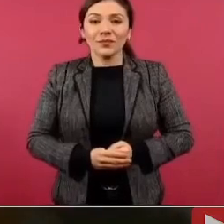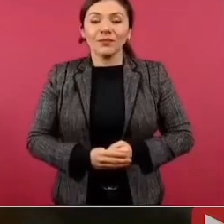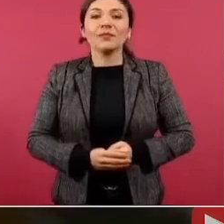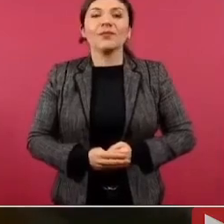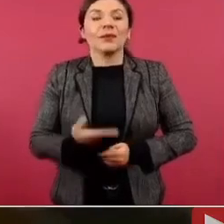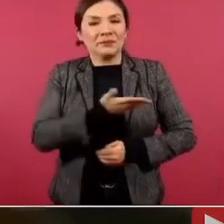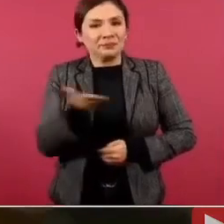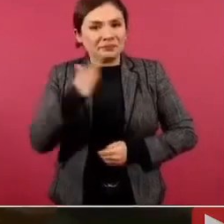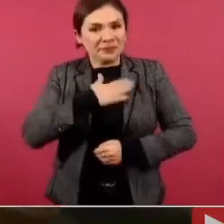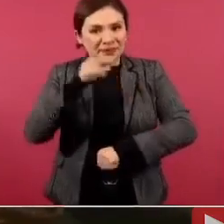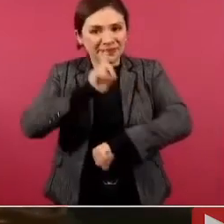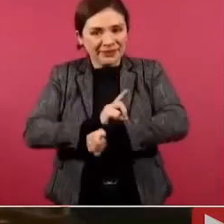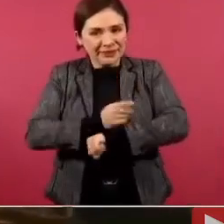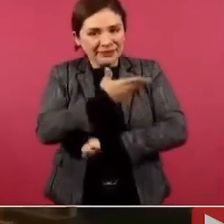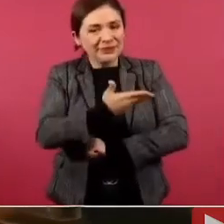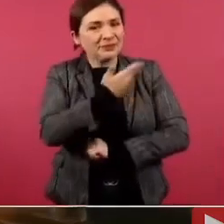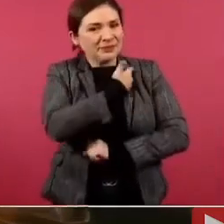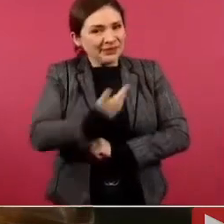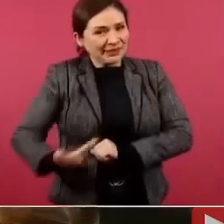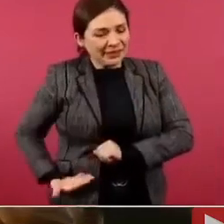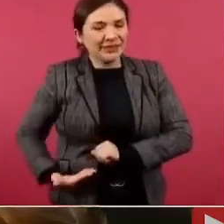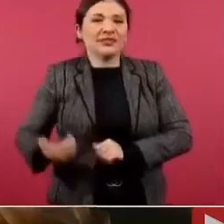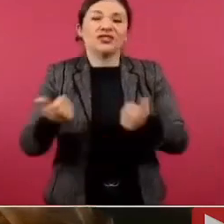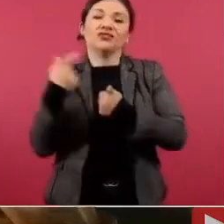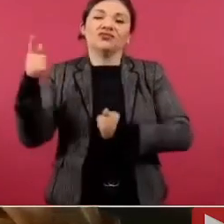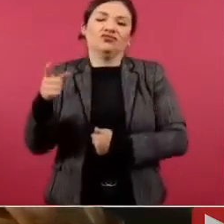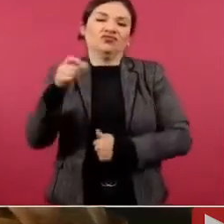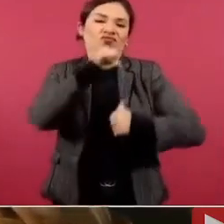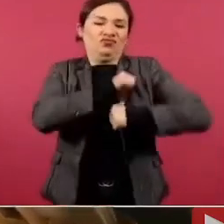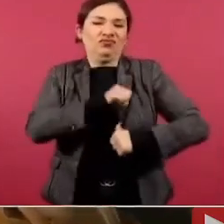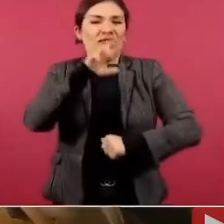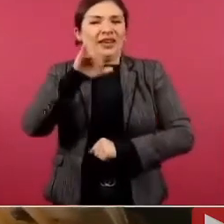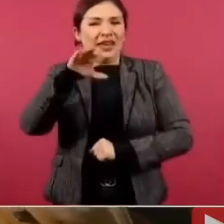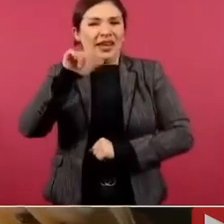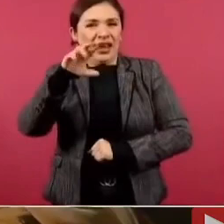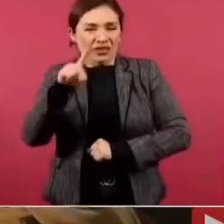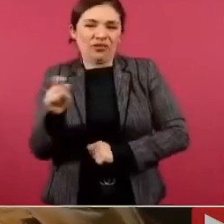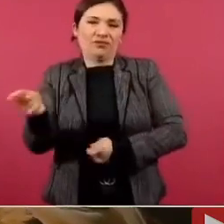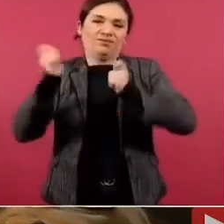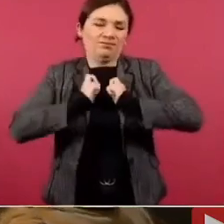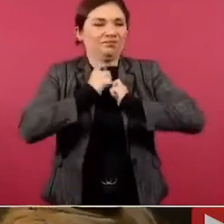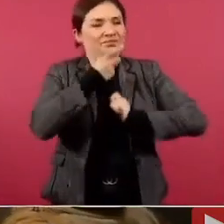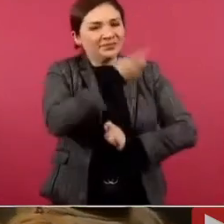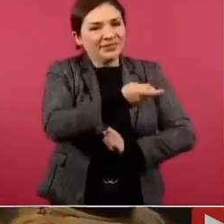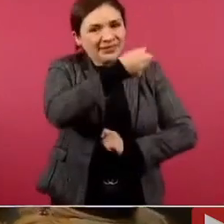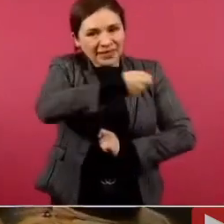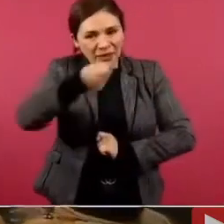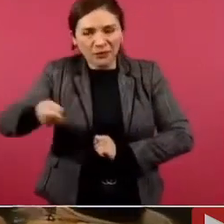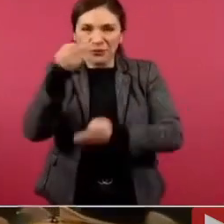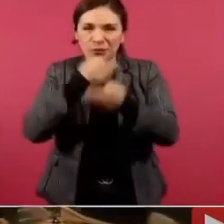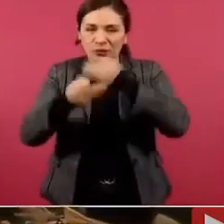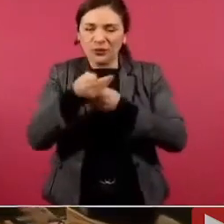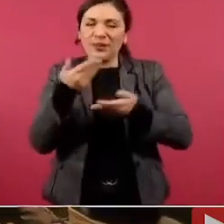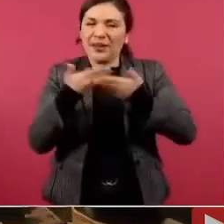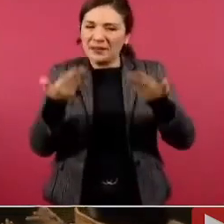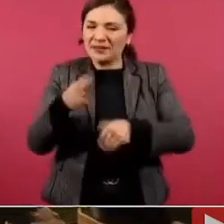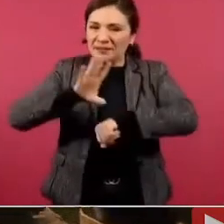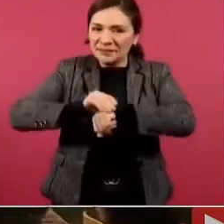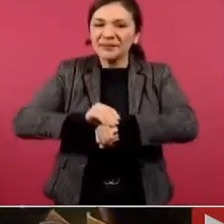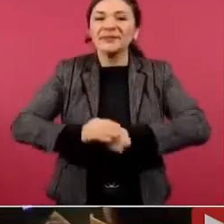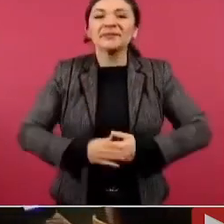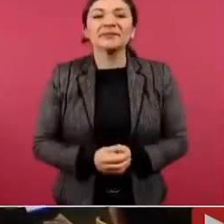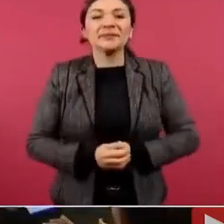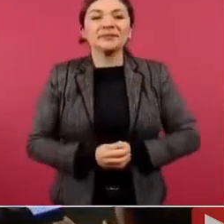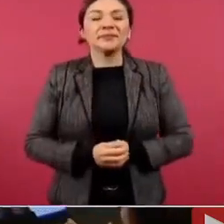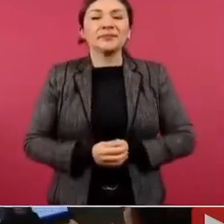Muy buenos días, señor presidente, con los saludos del procurador Ricardo Sheffield, a todas y todos los presentes, con su permiso.